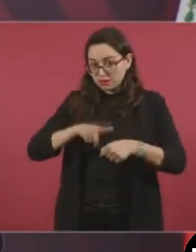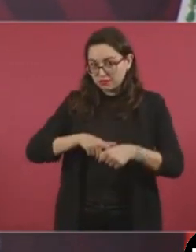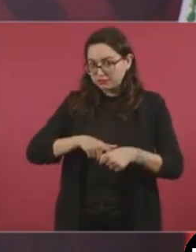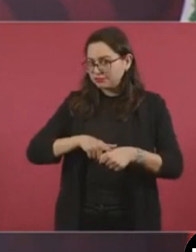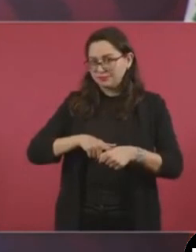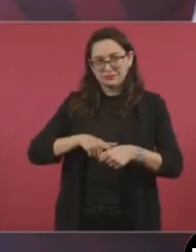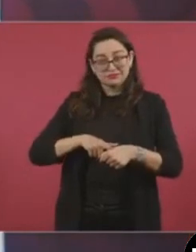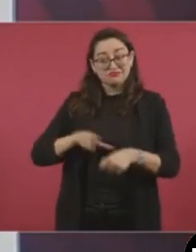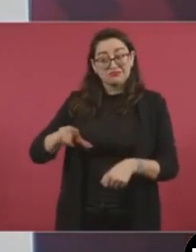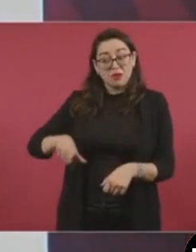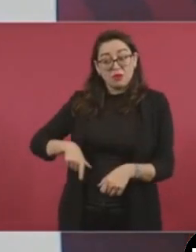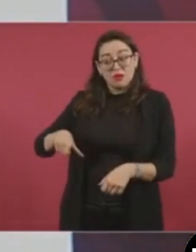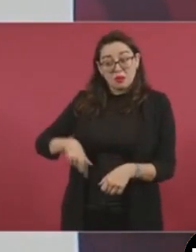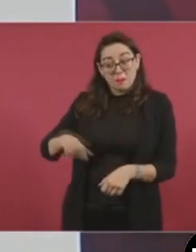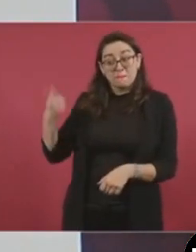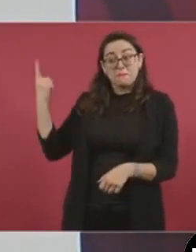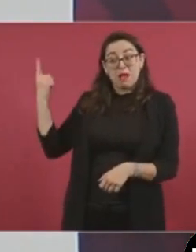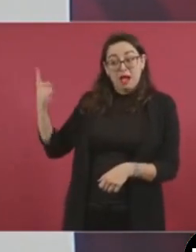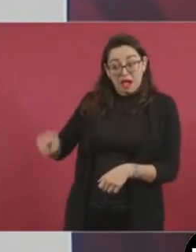Pero hay que agregar